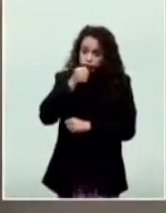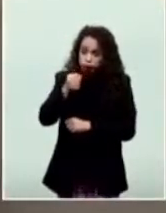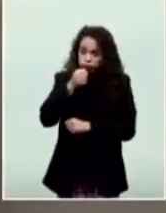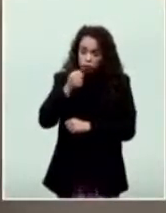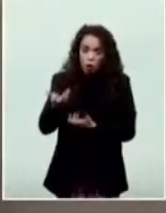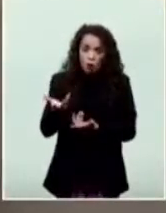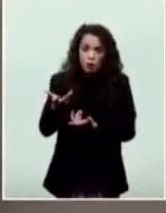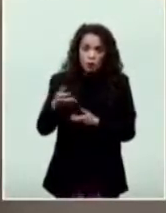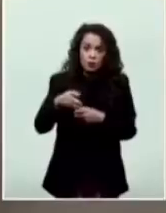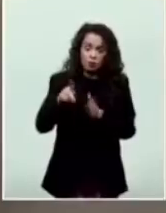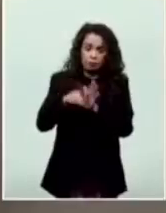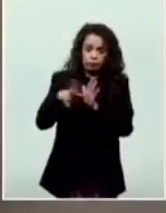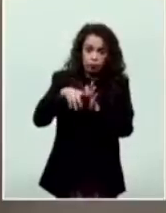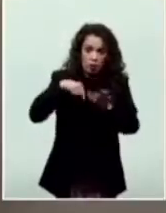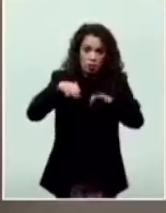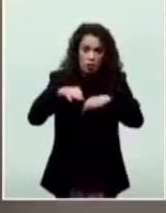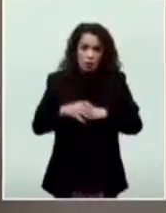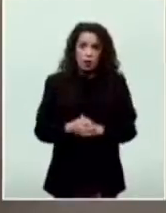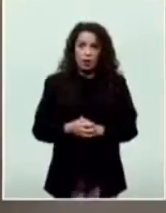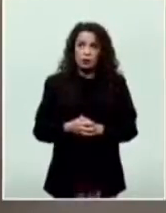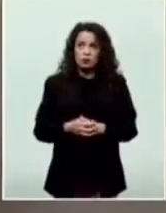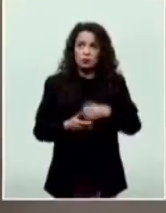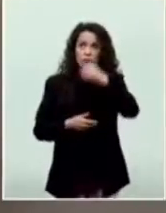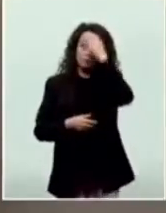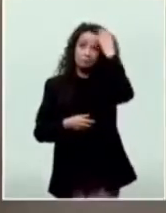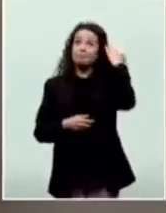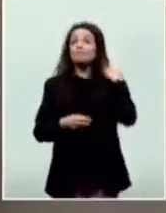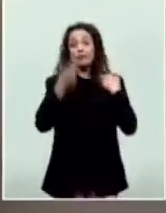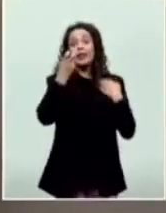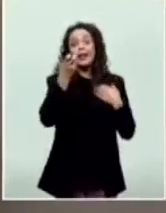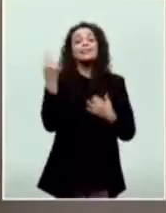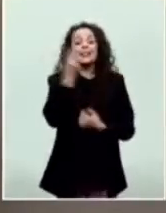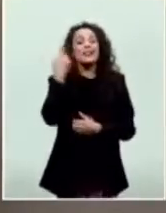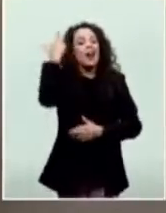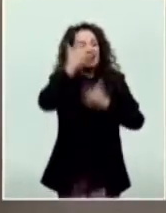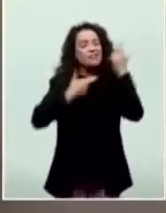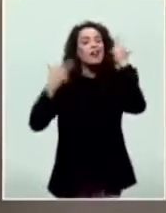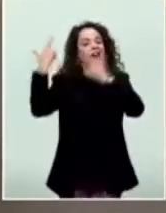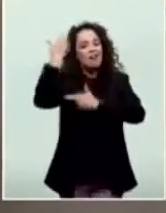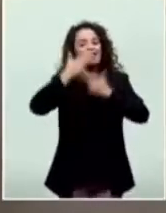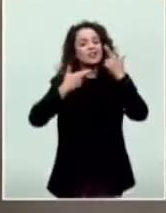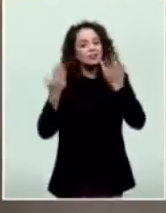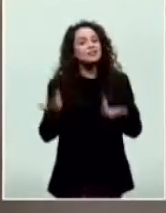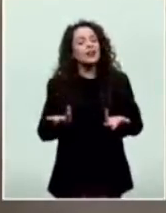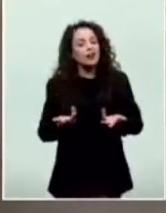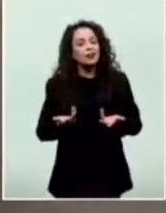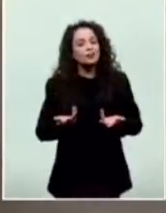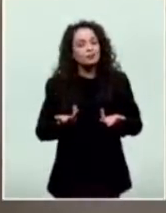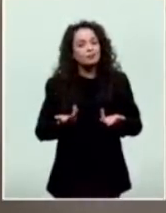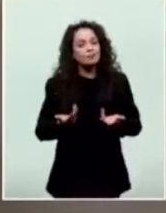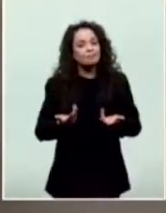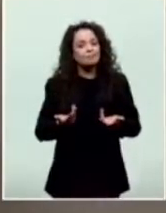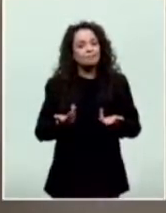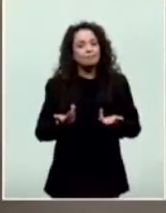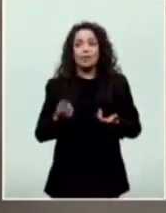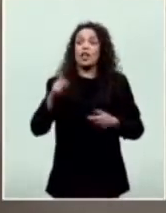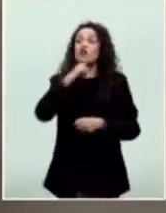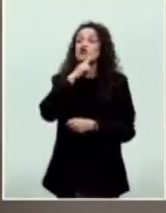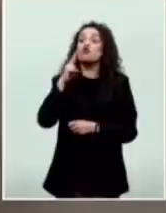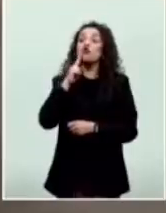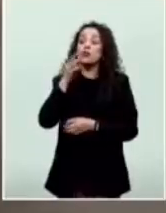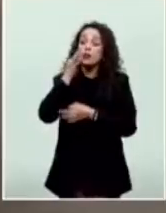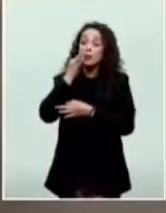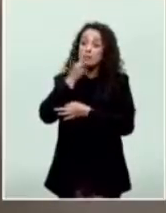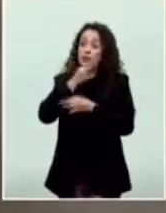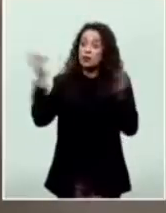¿Como comunicadores de nosotros? Pues eso es lo que tendremos que analizar. Es decir, qué tan viable es que en un noticiero se pueda decir esto